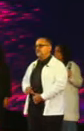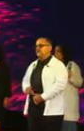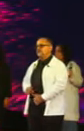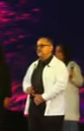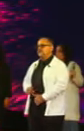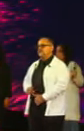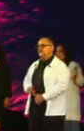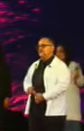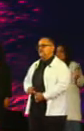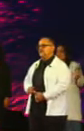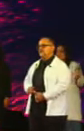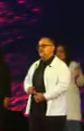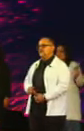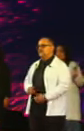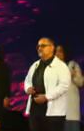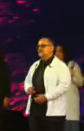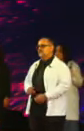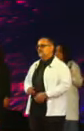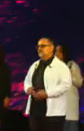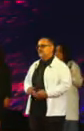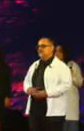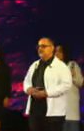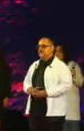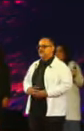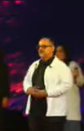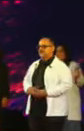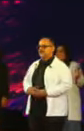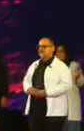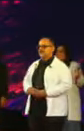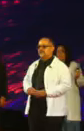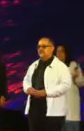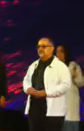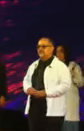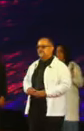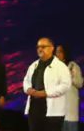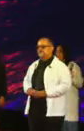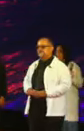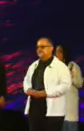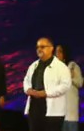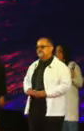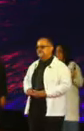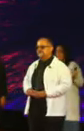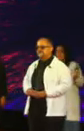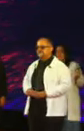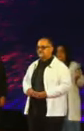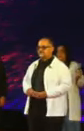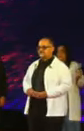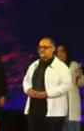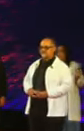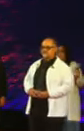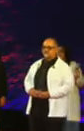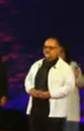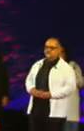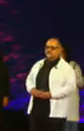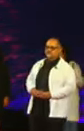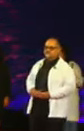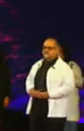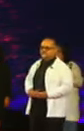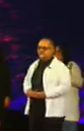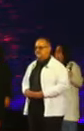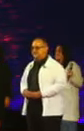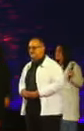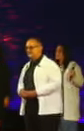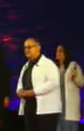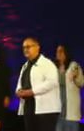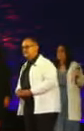A su lado, todos los días que yo viva, todos los días de mi vida, y en